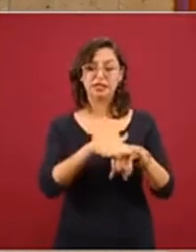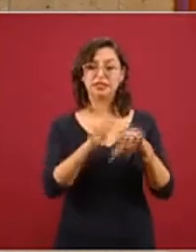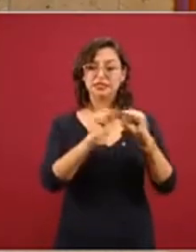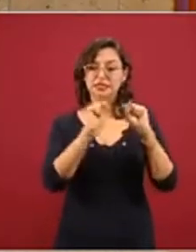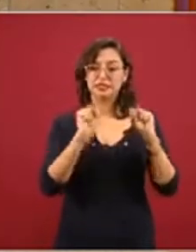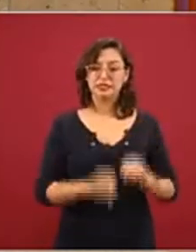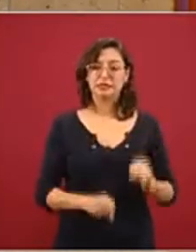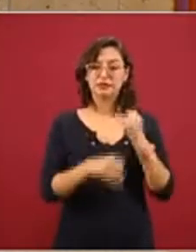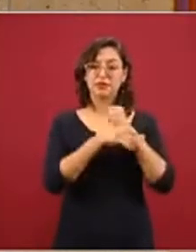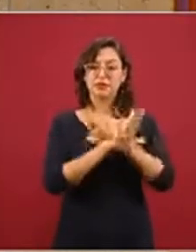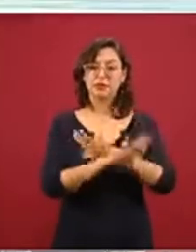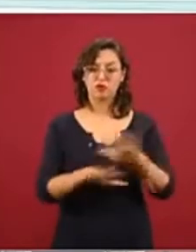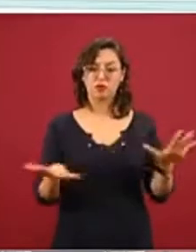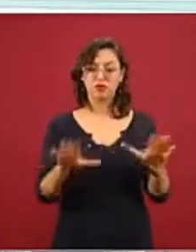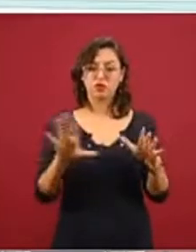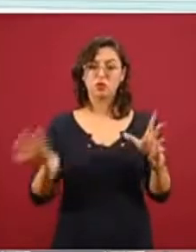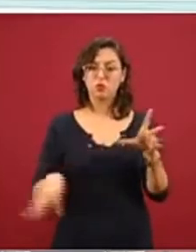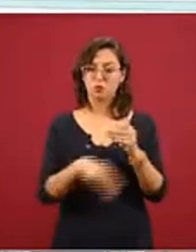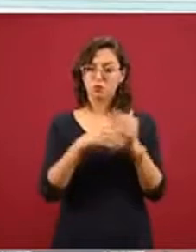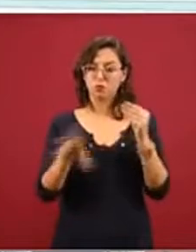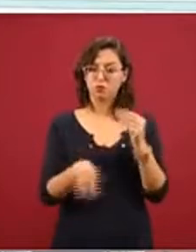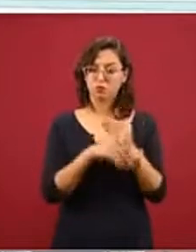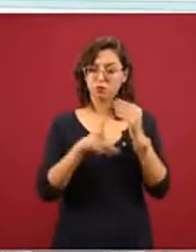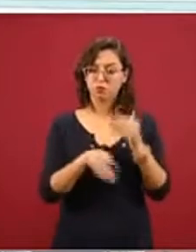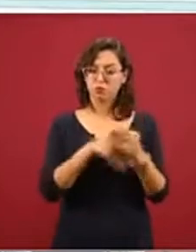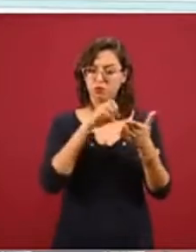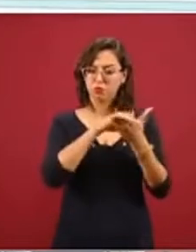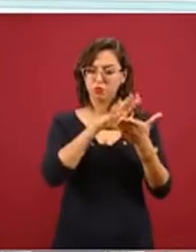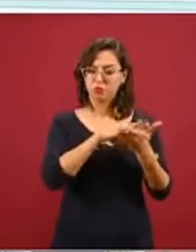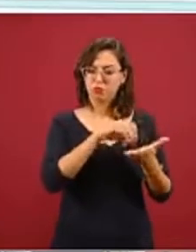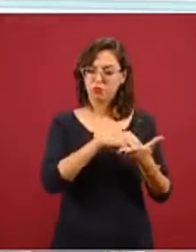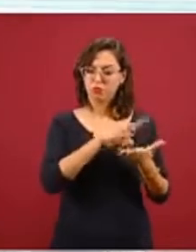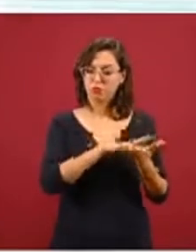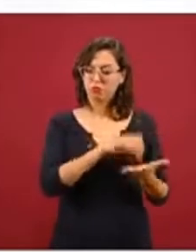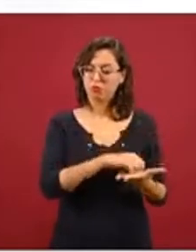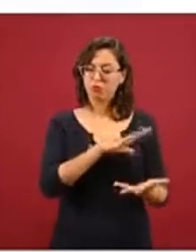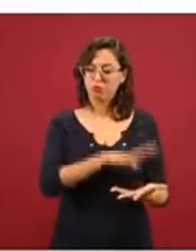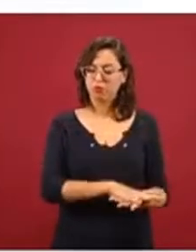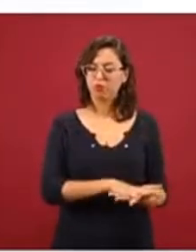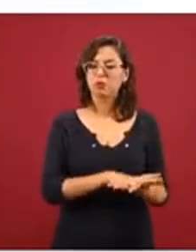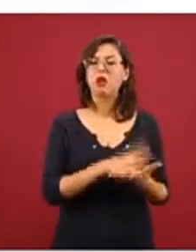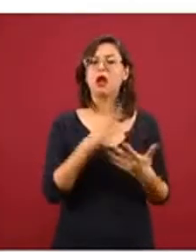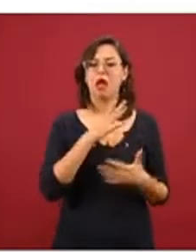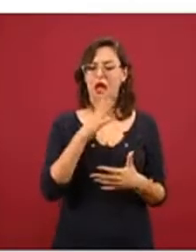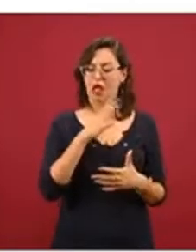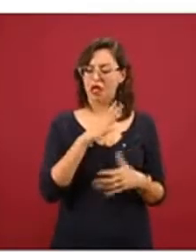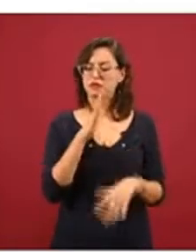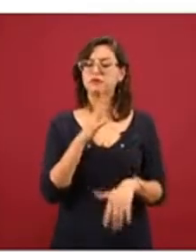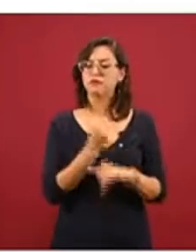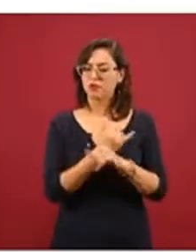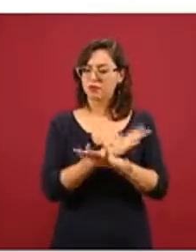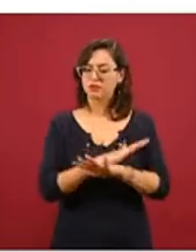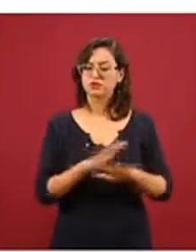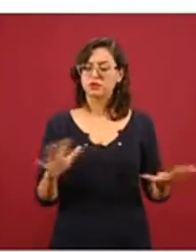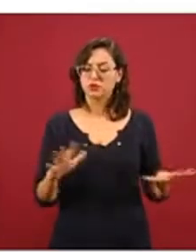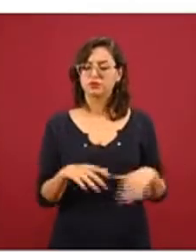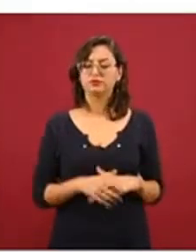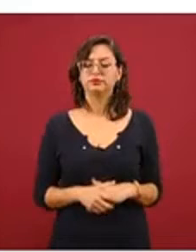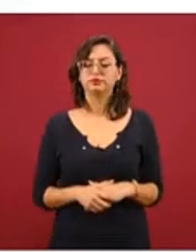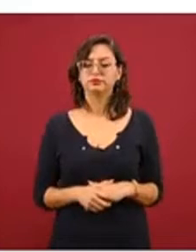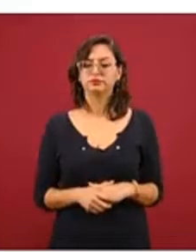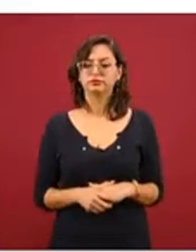sistema informático que registra ahora ya directamente estas pruebas y de las cuales tenemos muchos más datos. De los